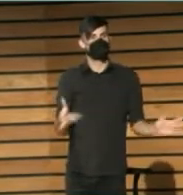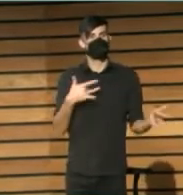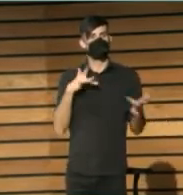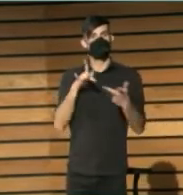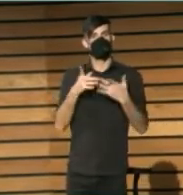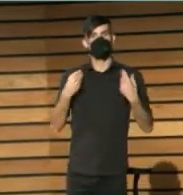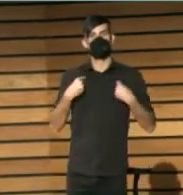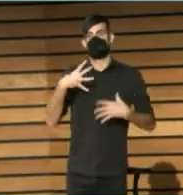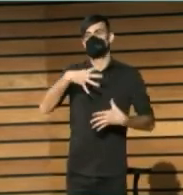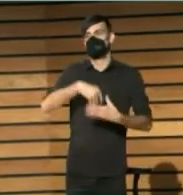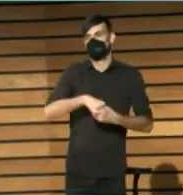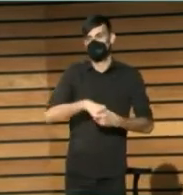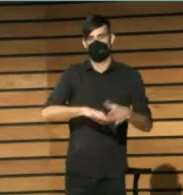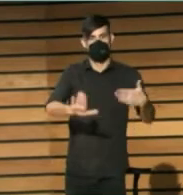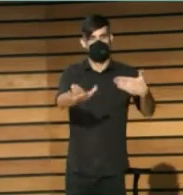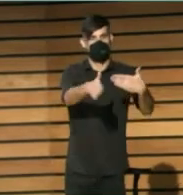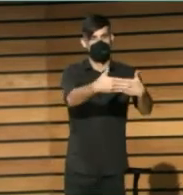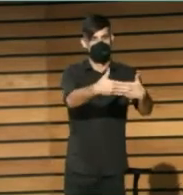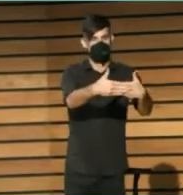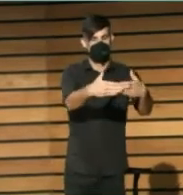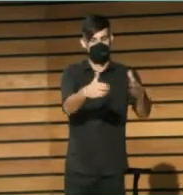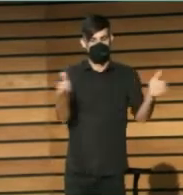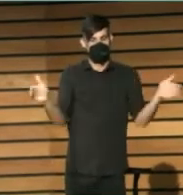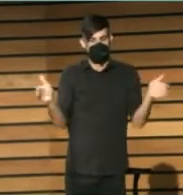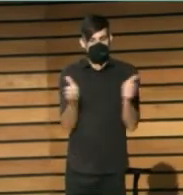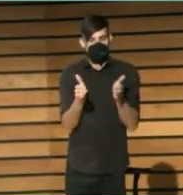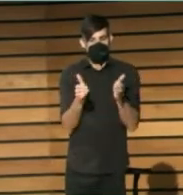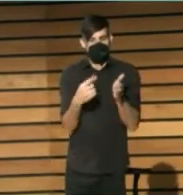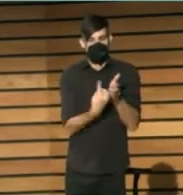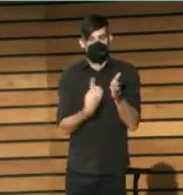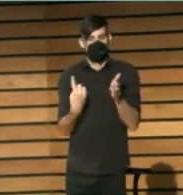vida. Y en mi barrio había